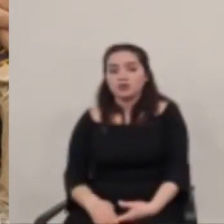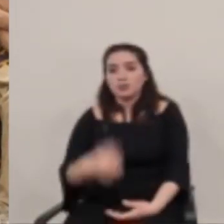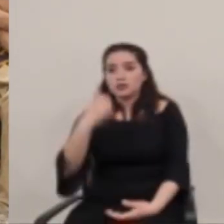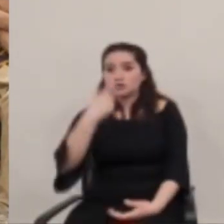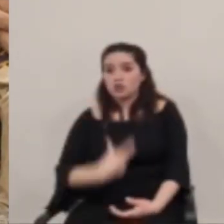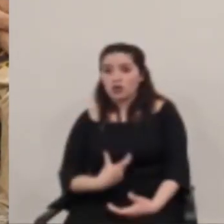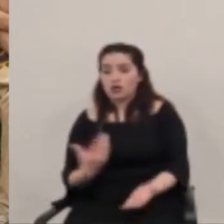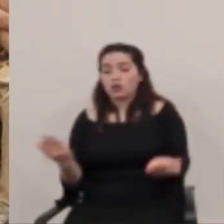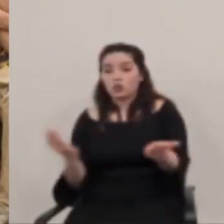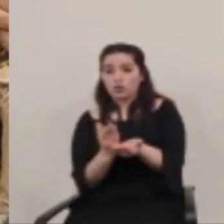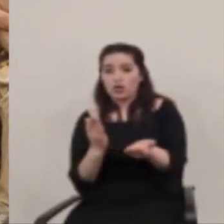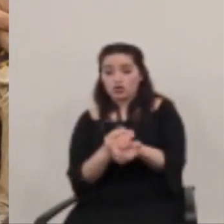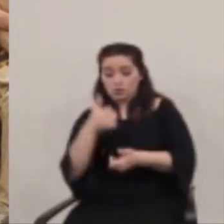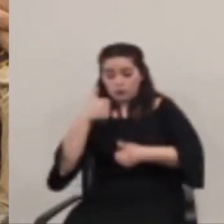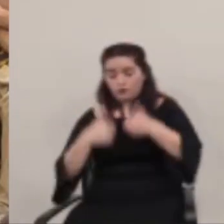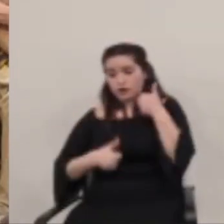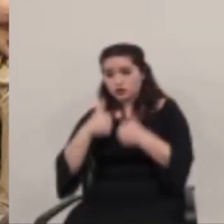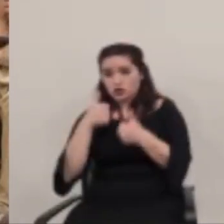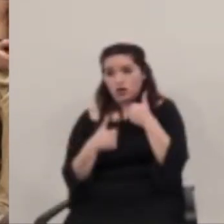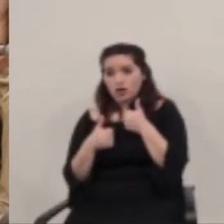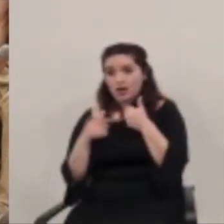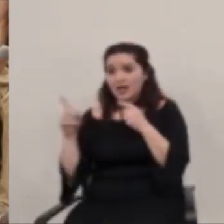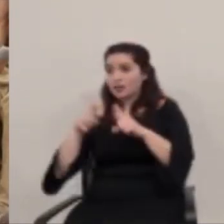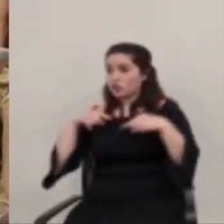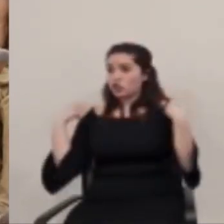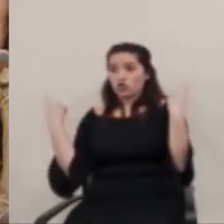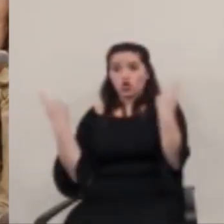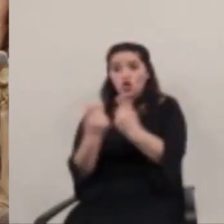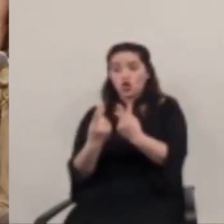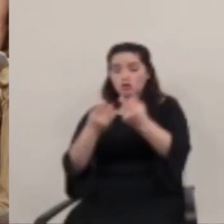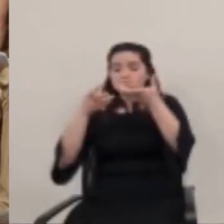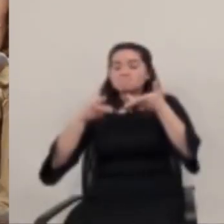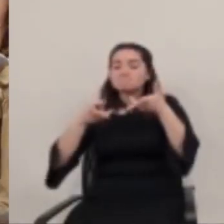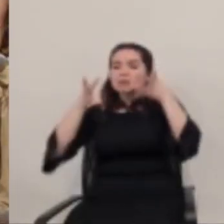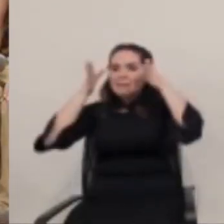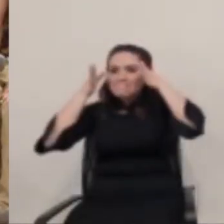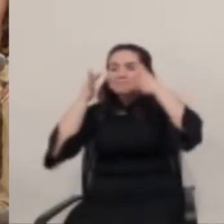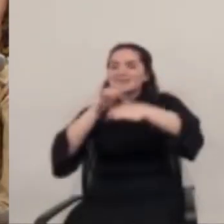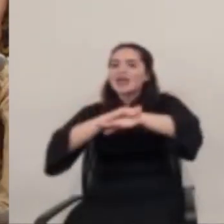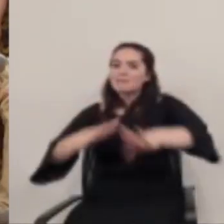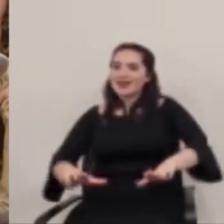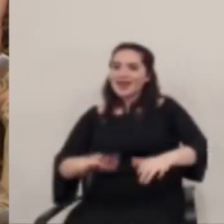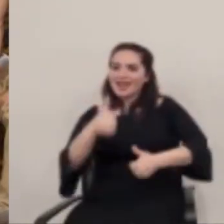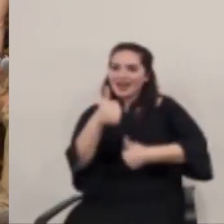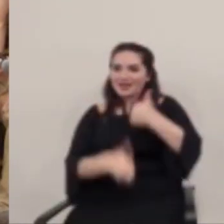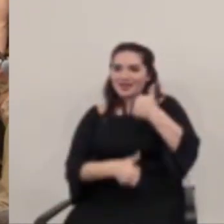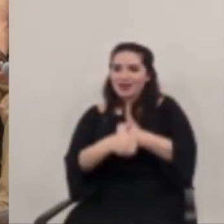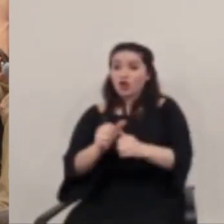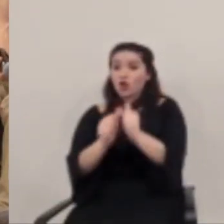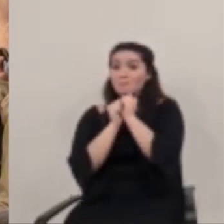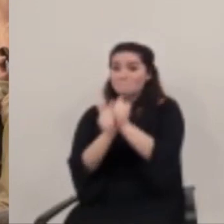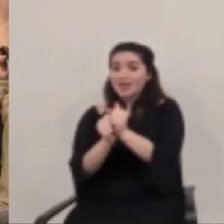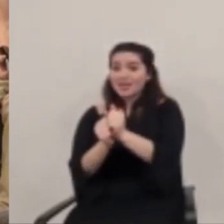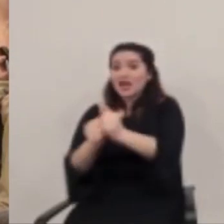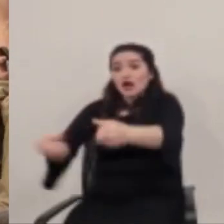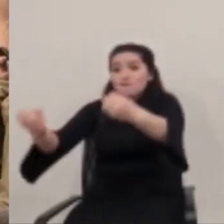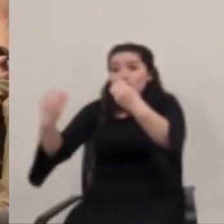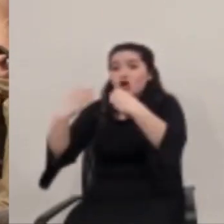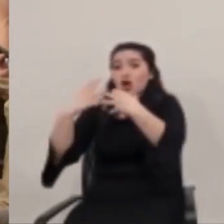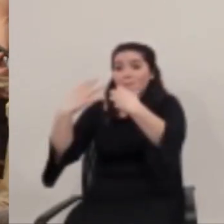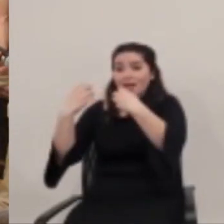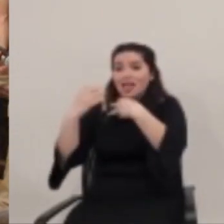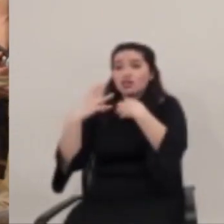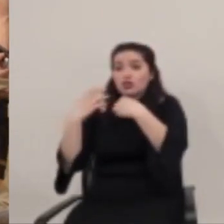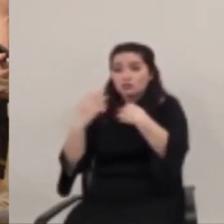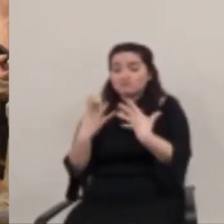profesional esté en un entorno que le permita terminar esa carrera, pero que él, los compañeros, todos estén siendo formados